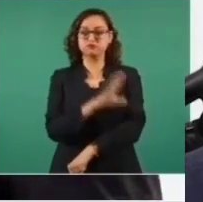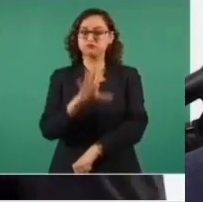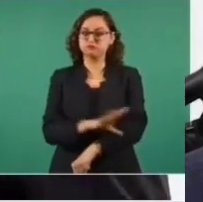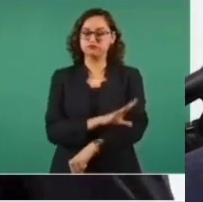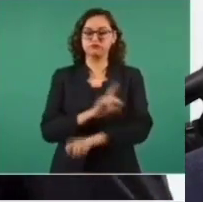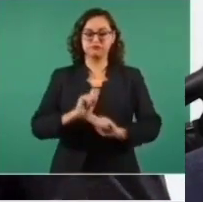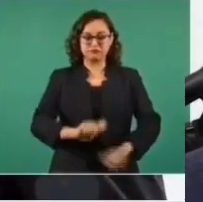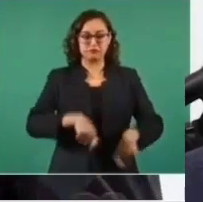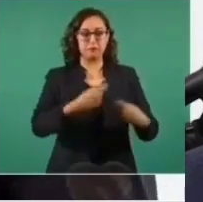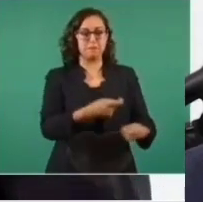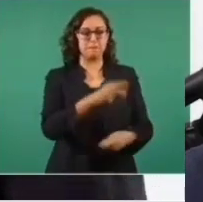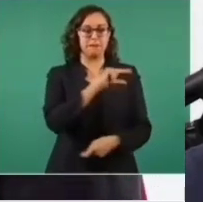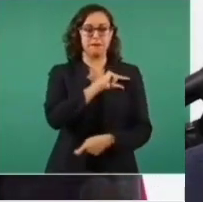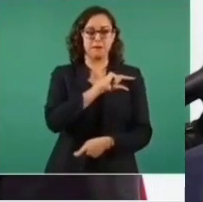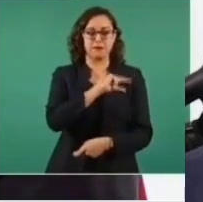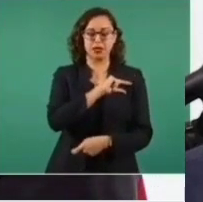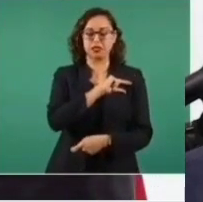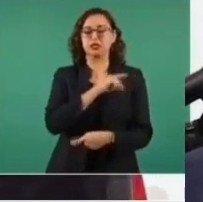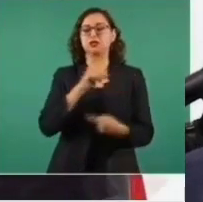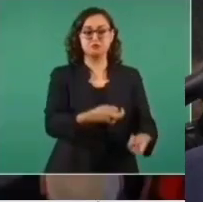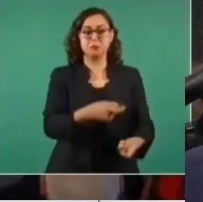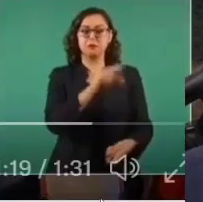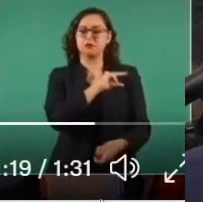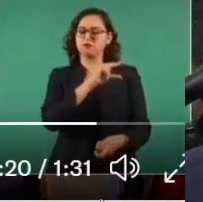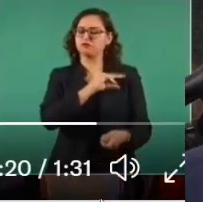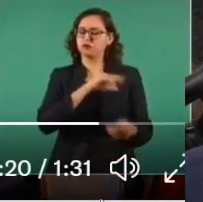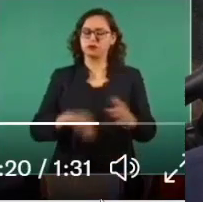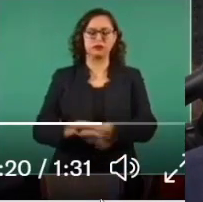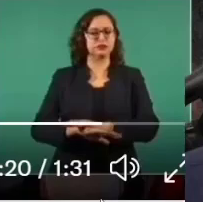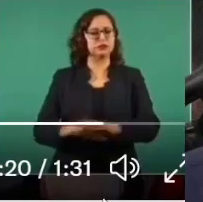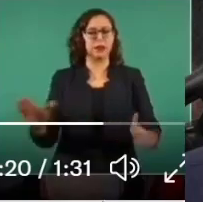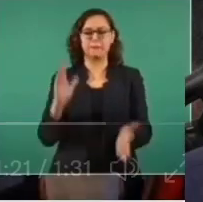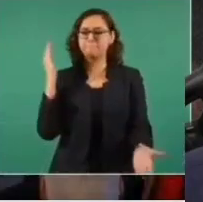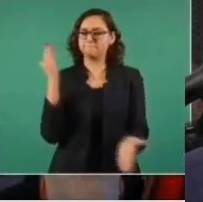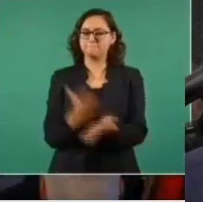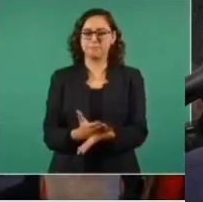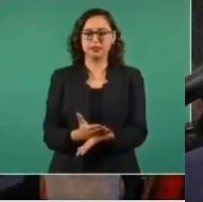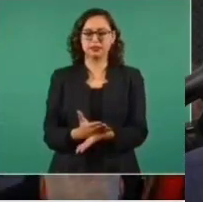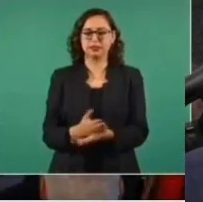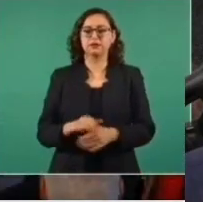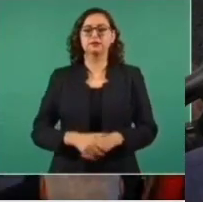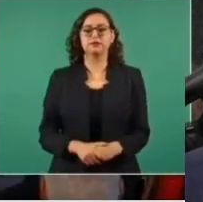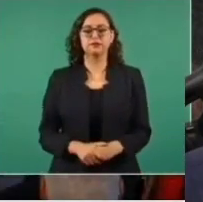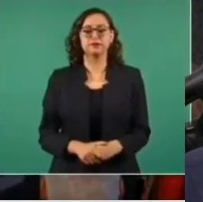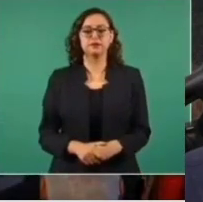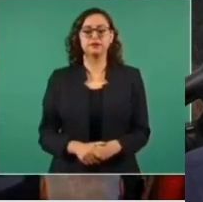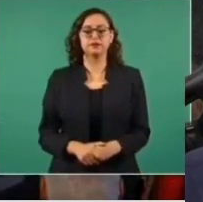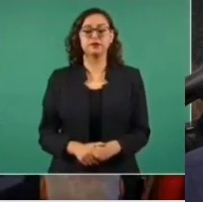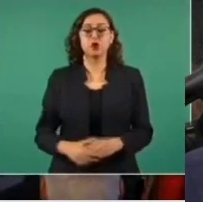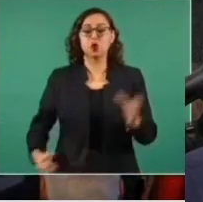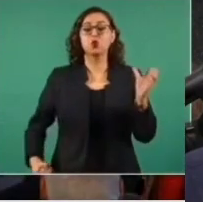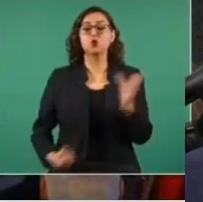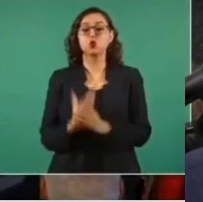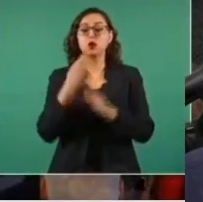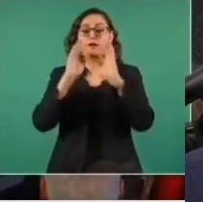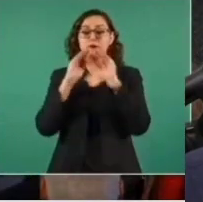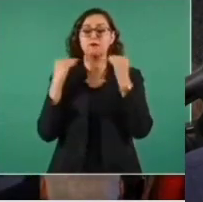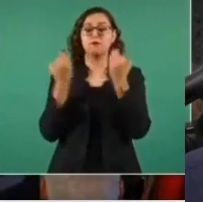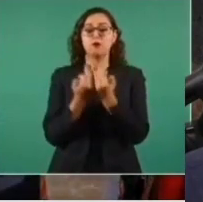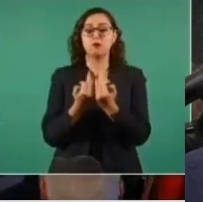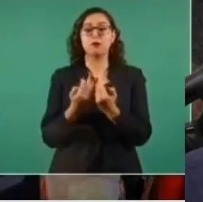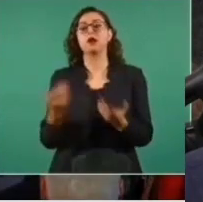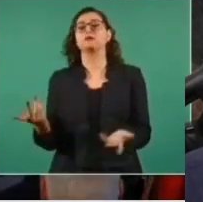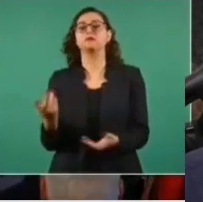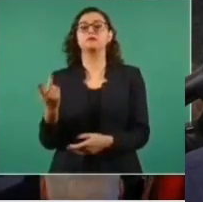en petróleo y electricidad. Esta nueva política energética busca producir en México